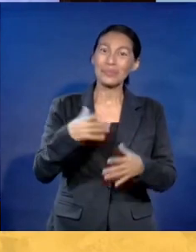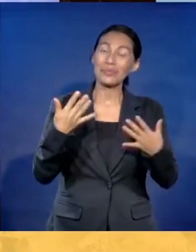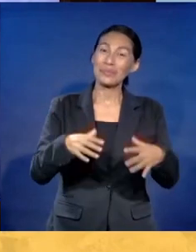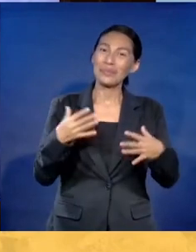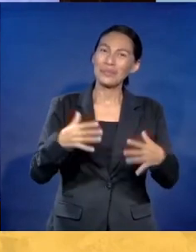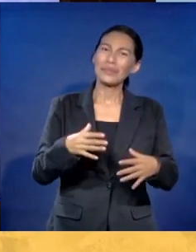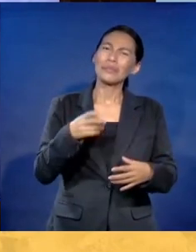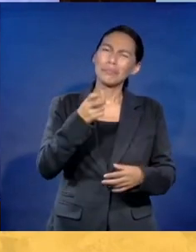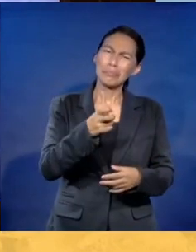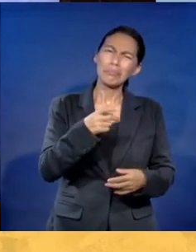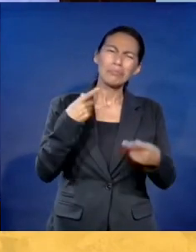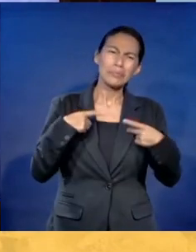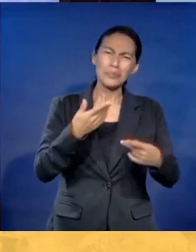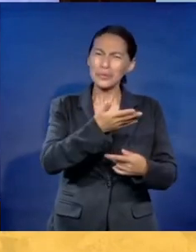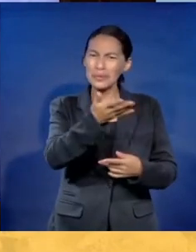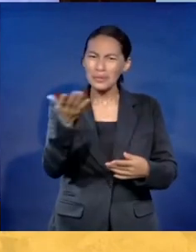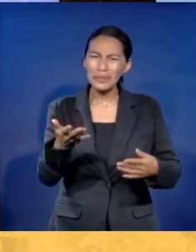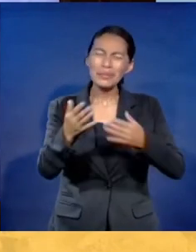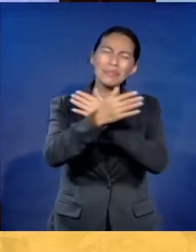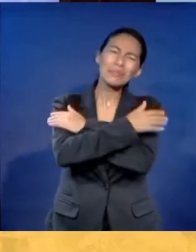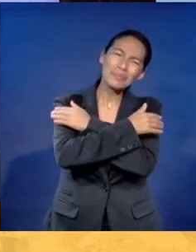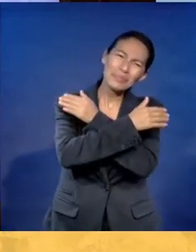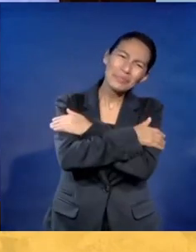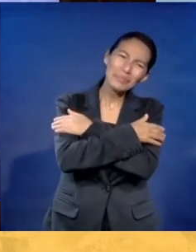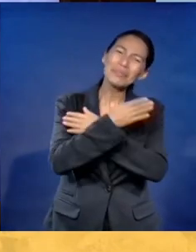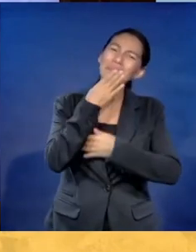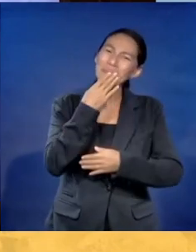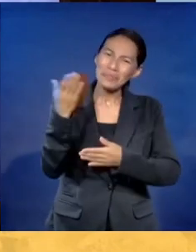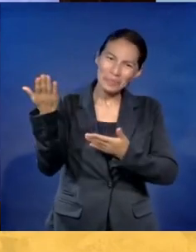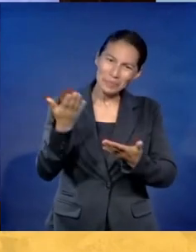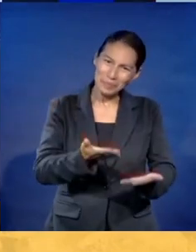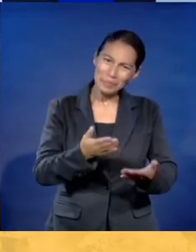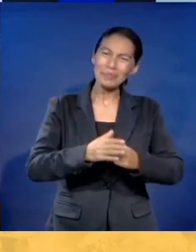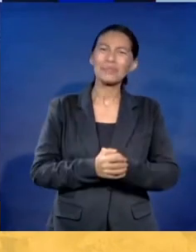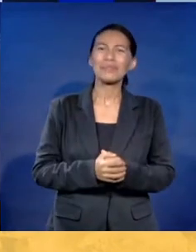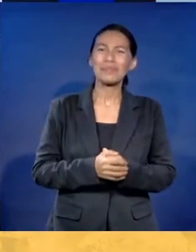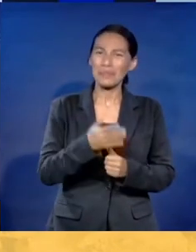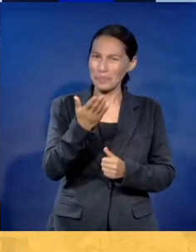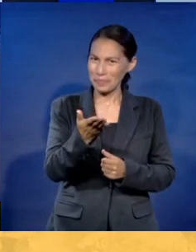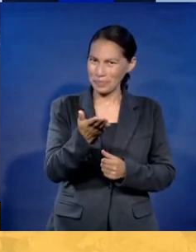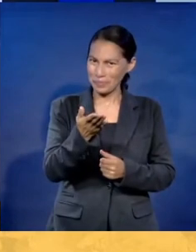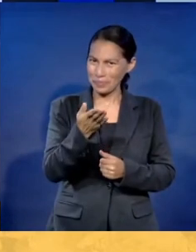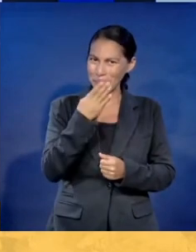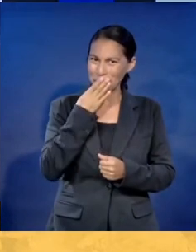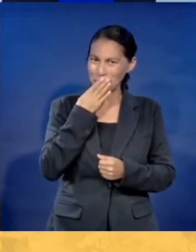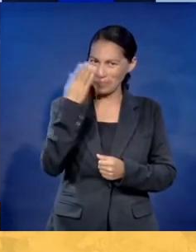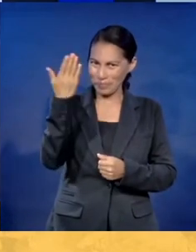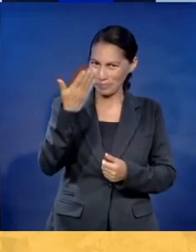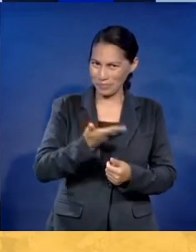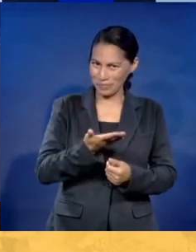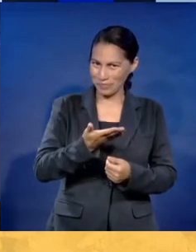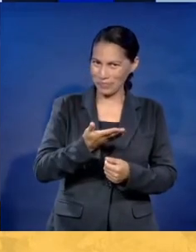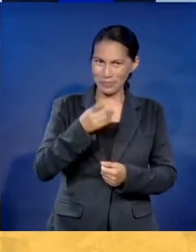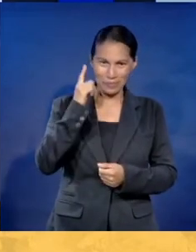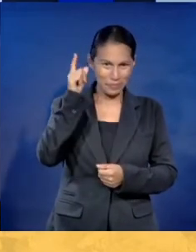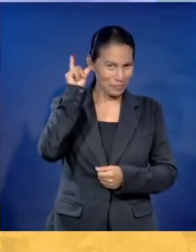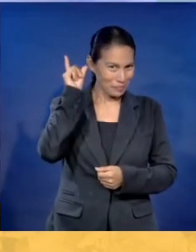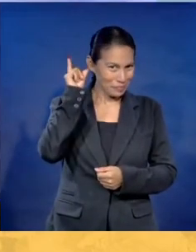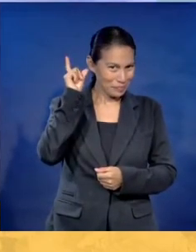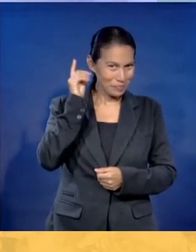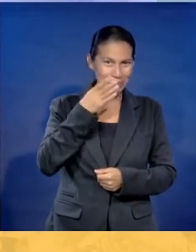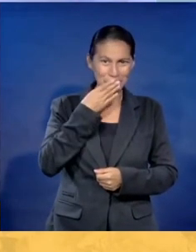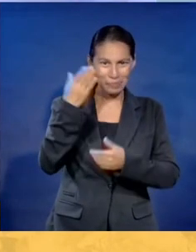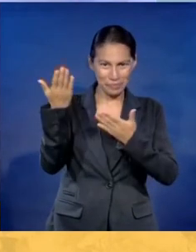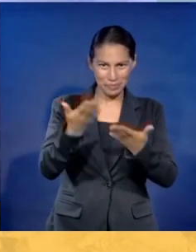animarlo abrazarlo y decirle qué bueno que estás con nosotros que seas muy bienvenido Así que ojo pestañas Ceja mucha